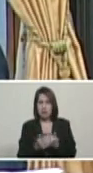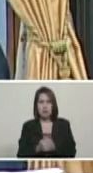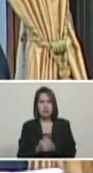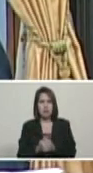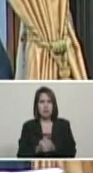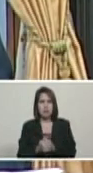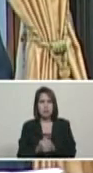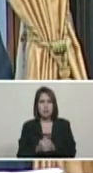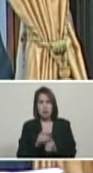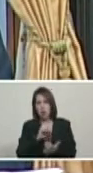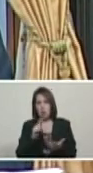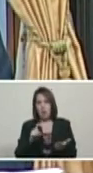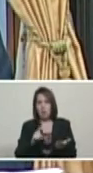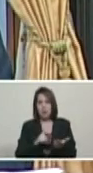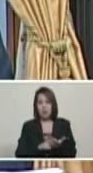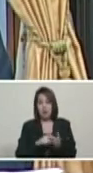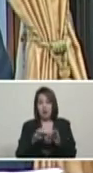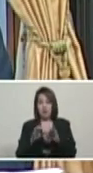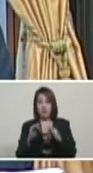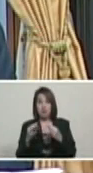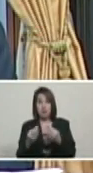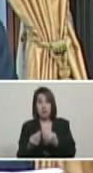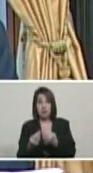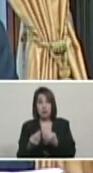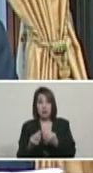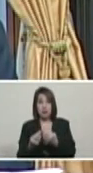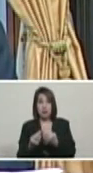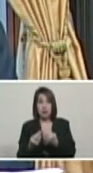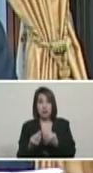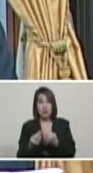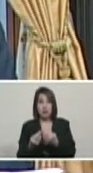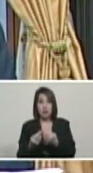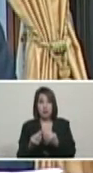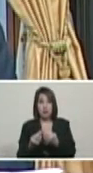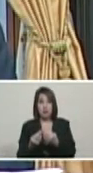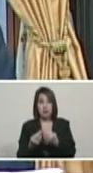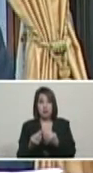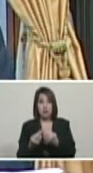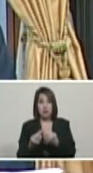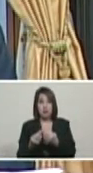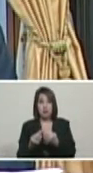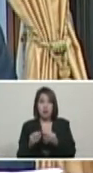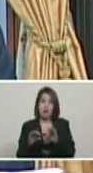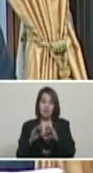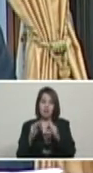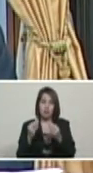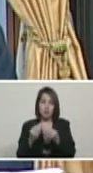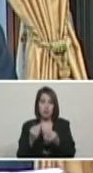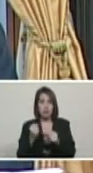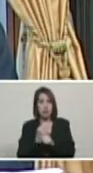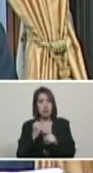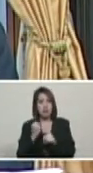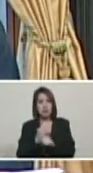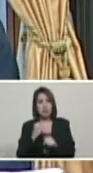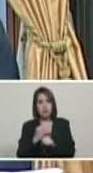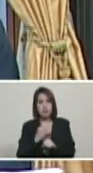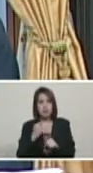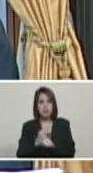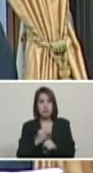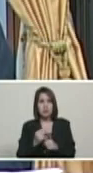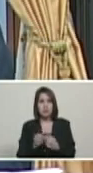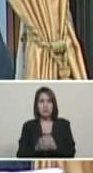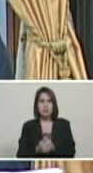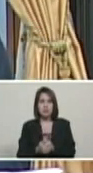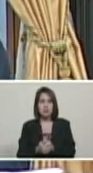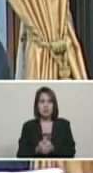para complementar en la familia a la familia trabajadora, ¿verdad, Silvia? Complementar